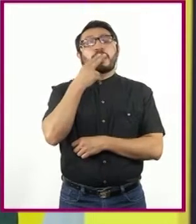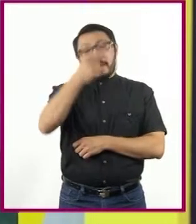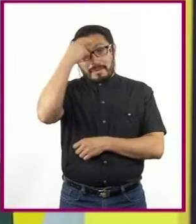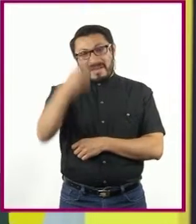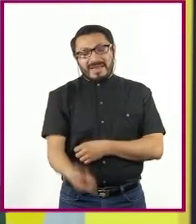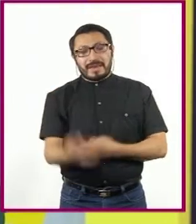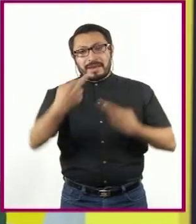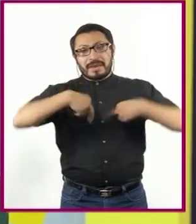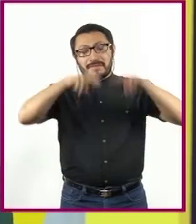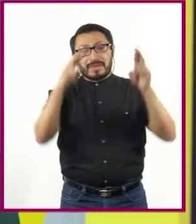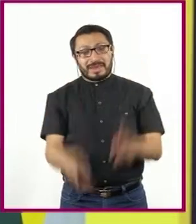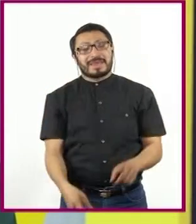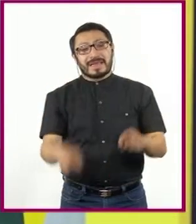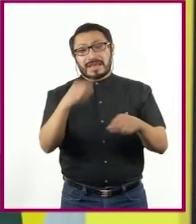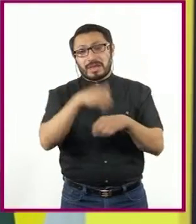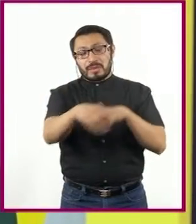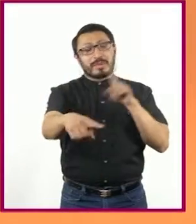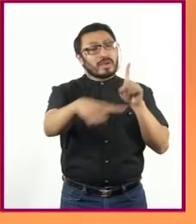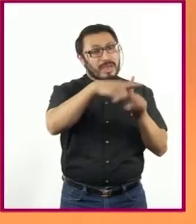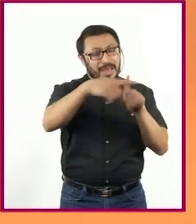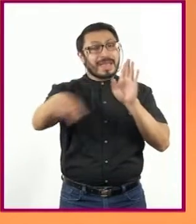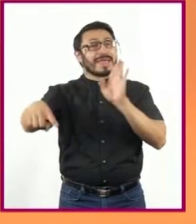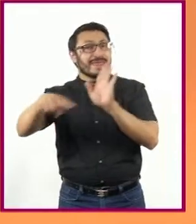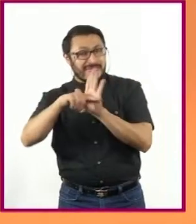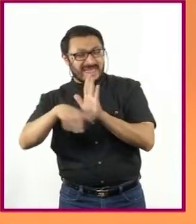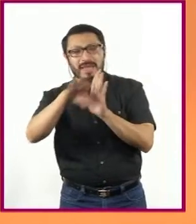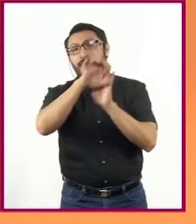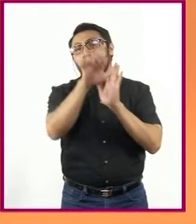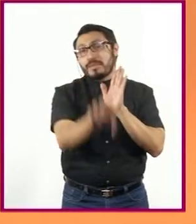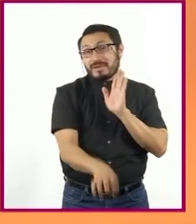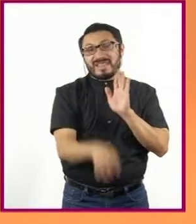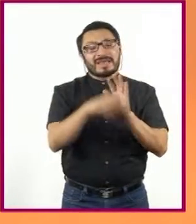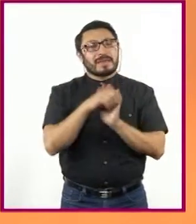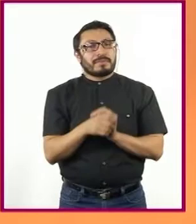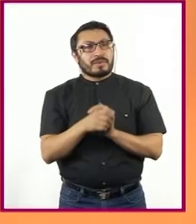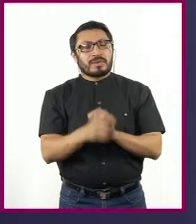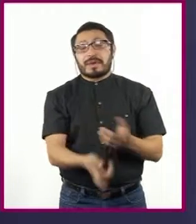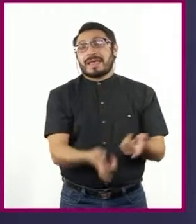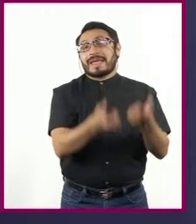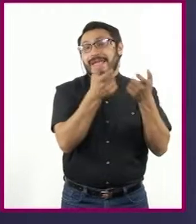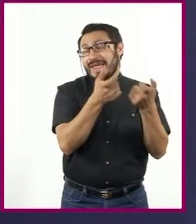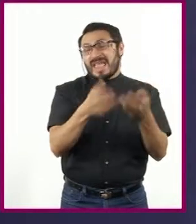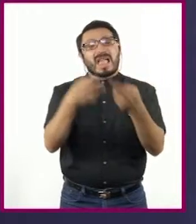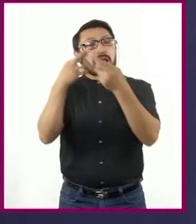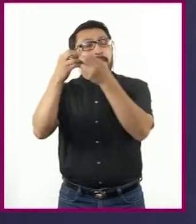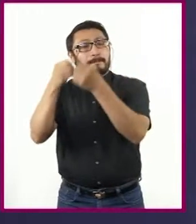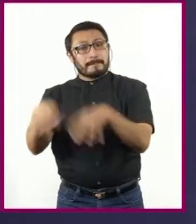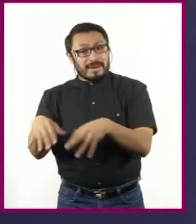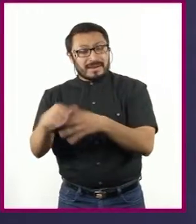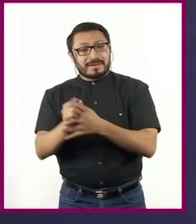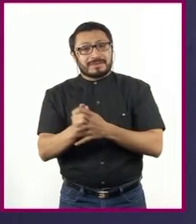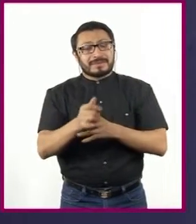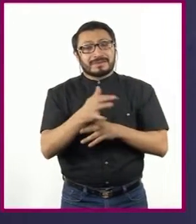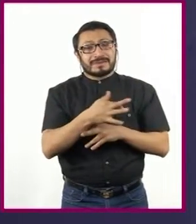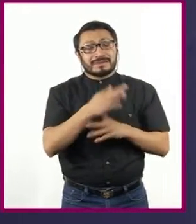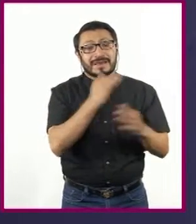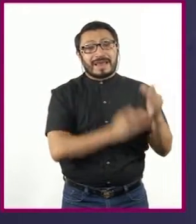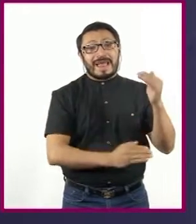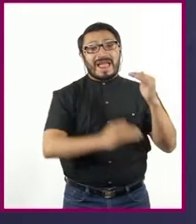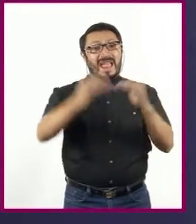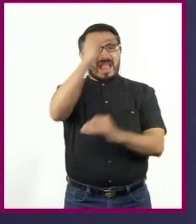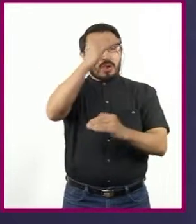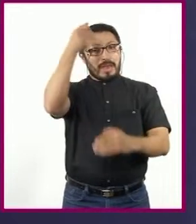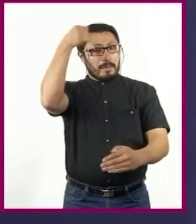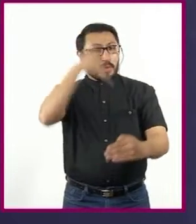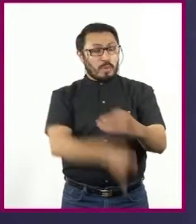representar cantidades positivas y negativas. Por ejemplo, ganancias y pérdidas, alturas y profundidades